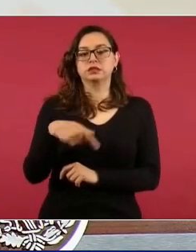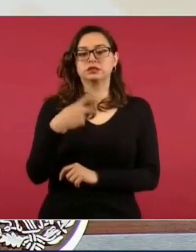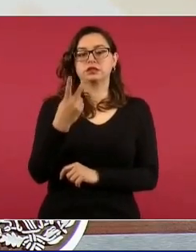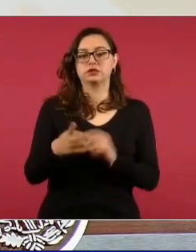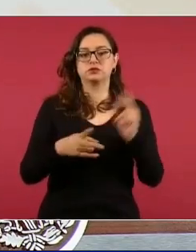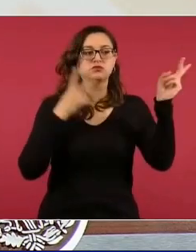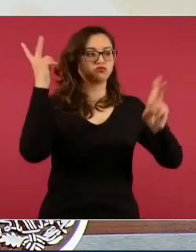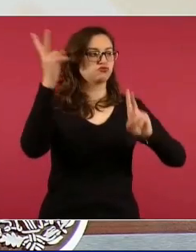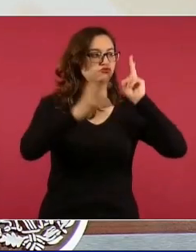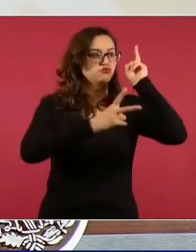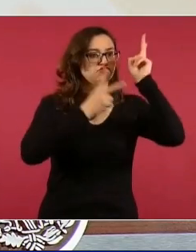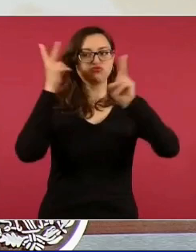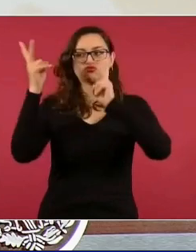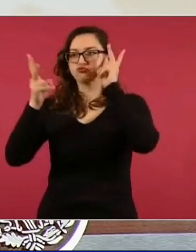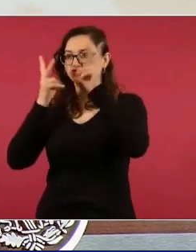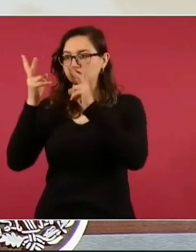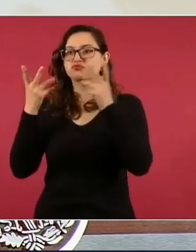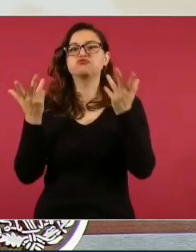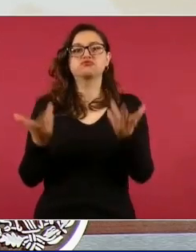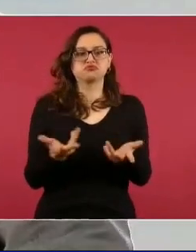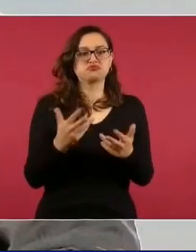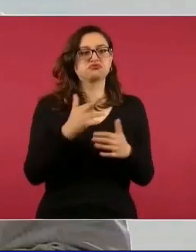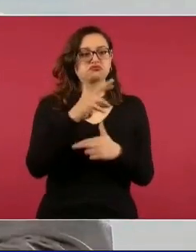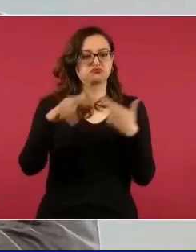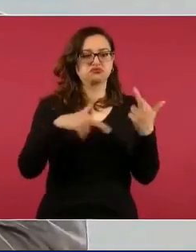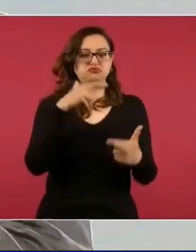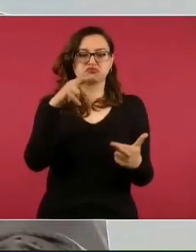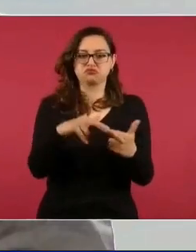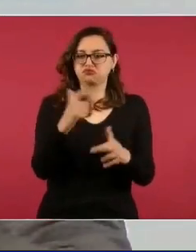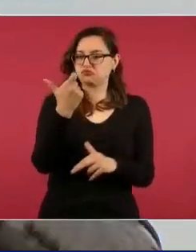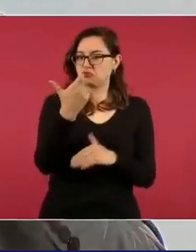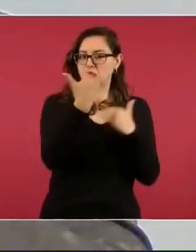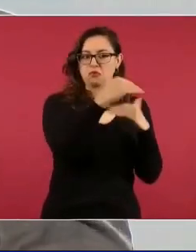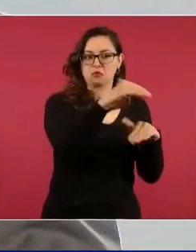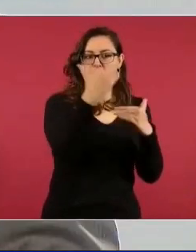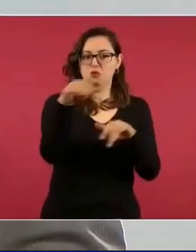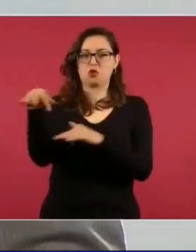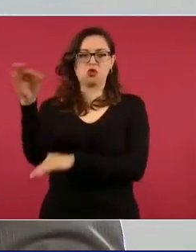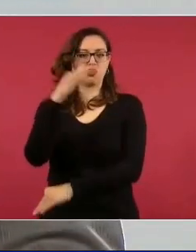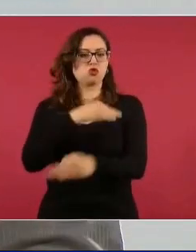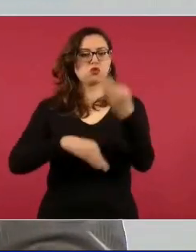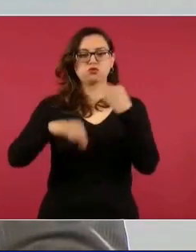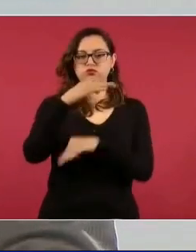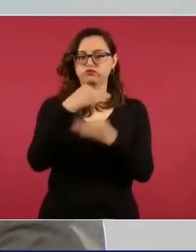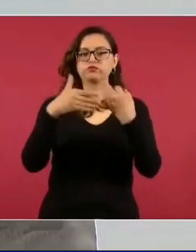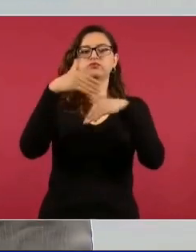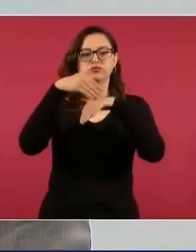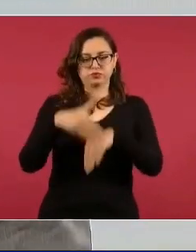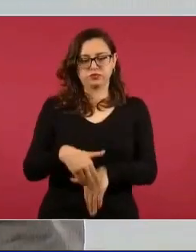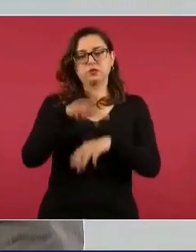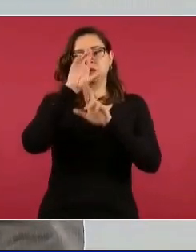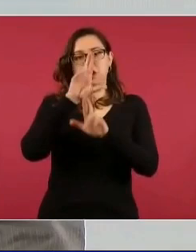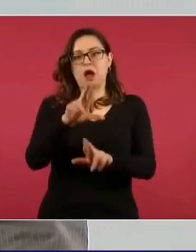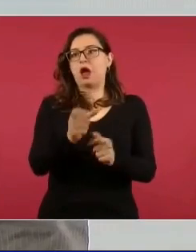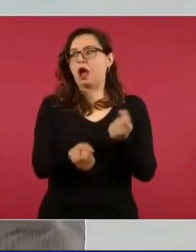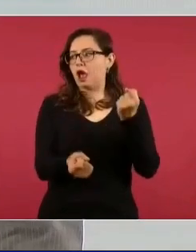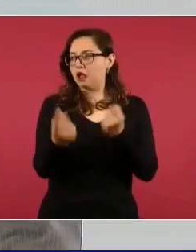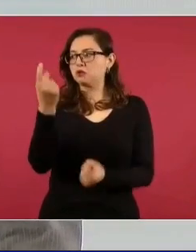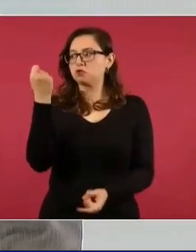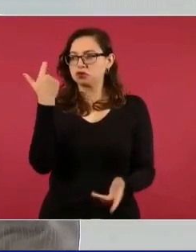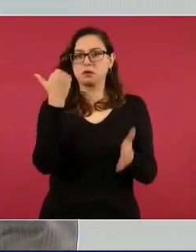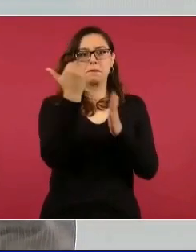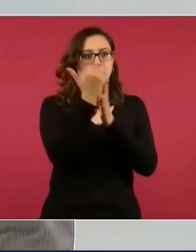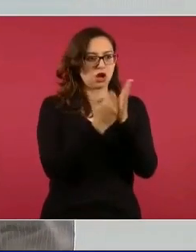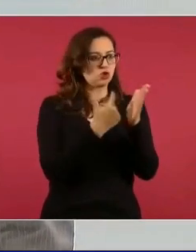respetando los precios máximos para su zona, y como mencionamos, incluso seguimos encontrando algunas por